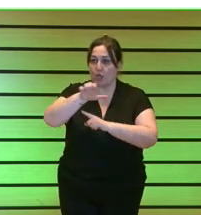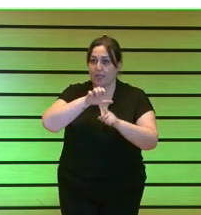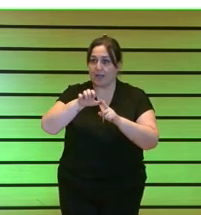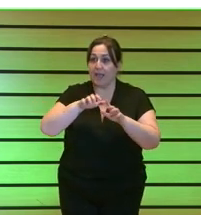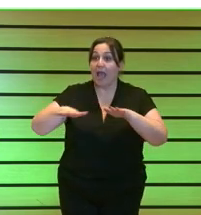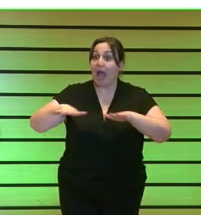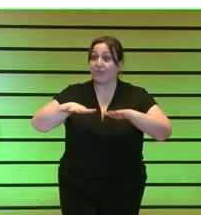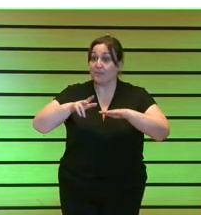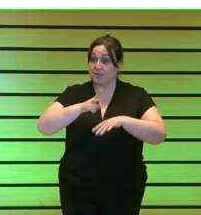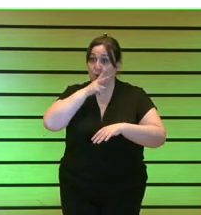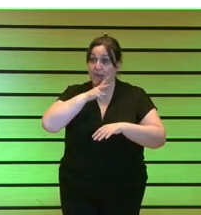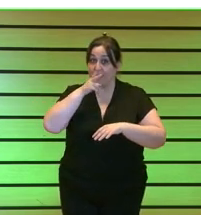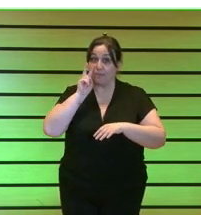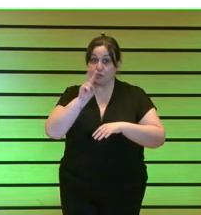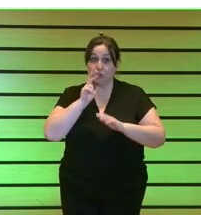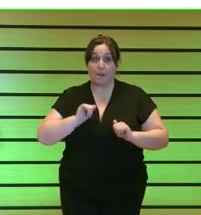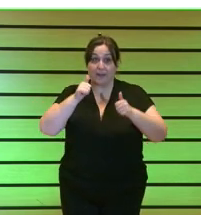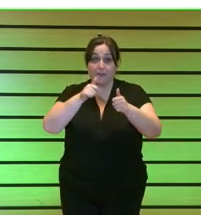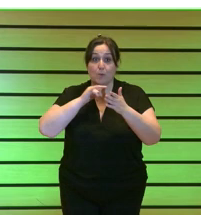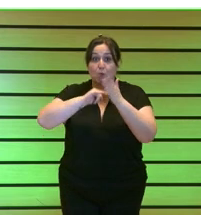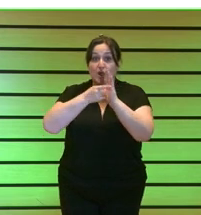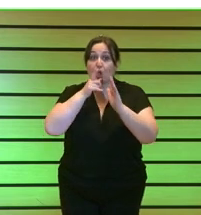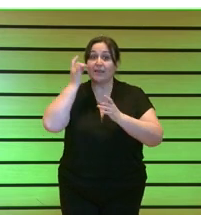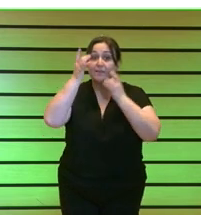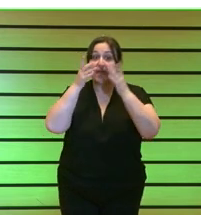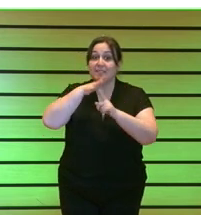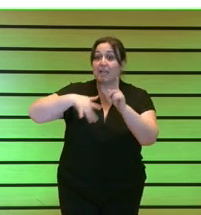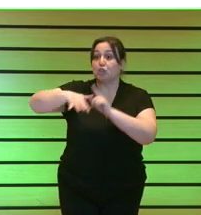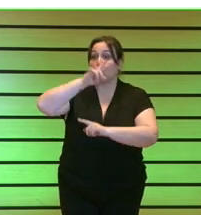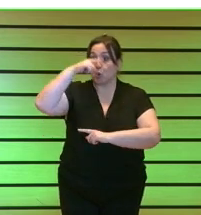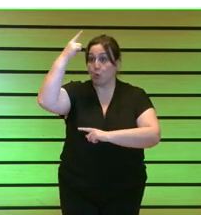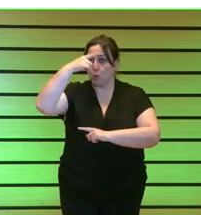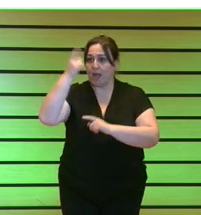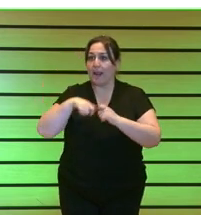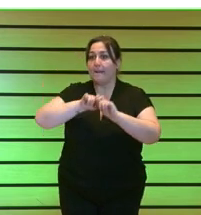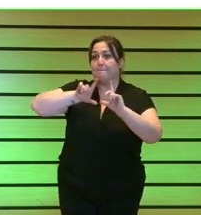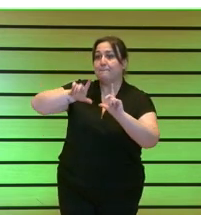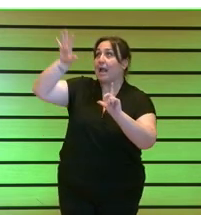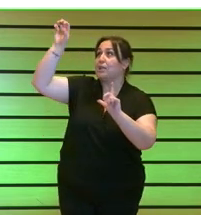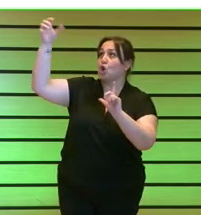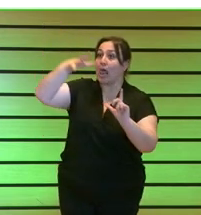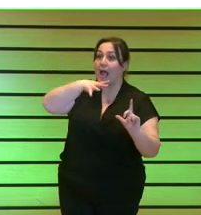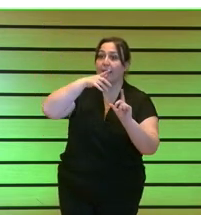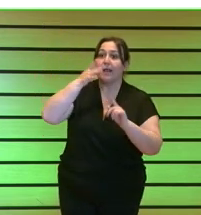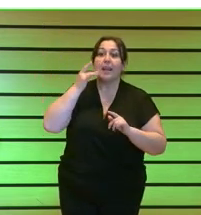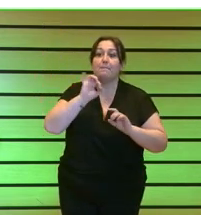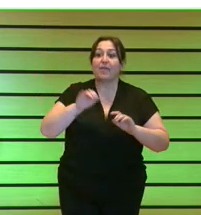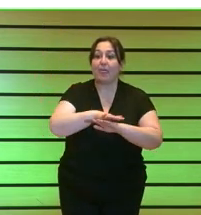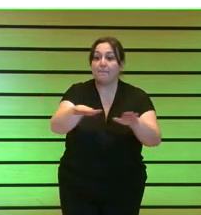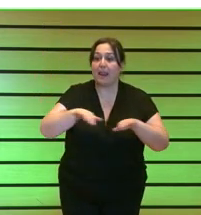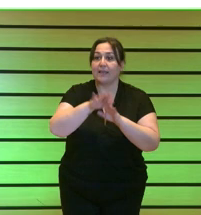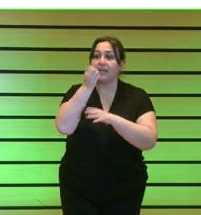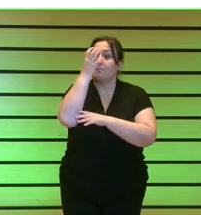esto que hemos visto al principio de proyecto de actividades en entornos culturales con placas solares limpieza de playas plantación de árboles